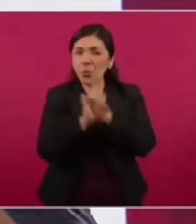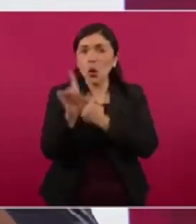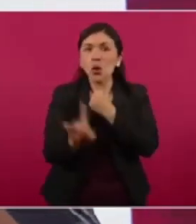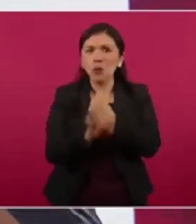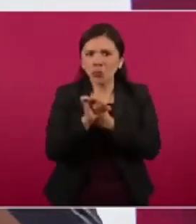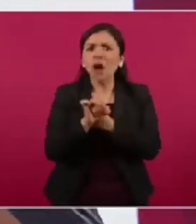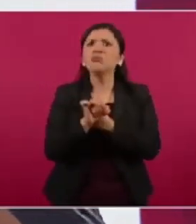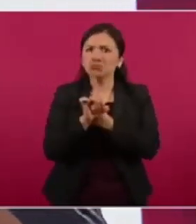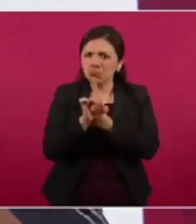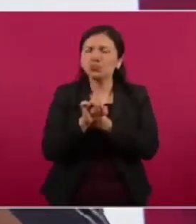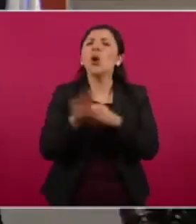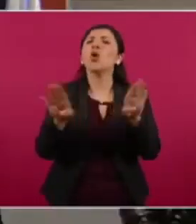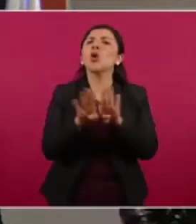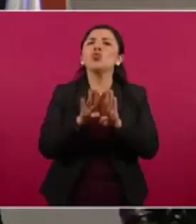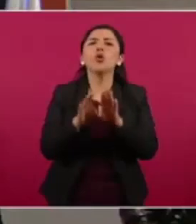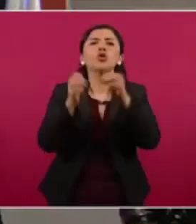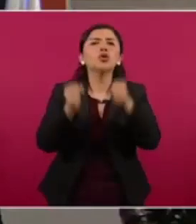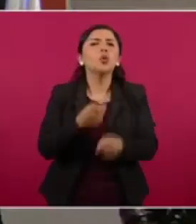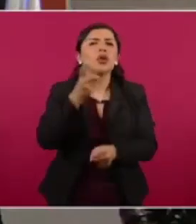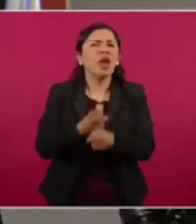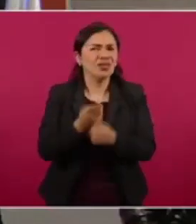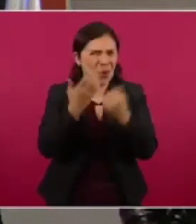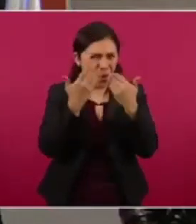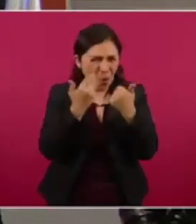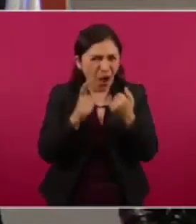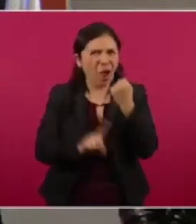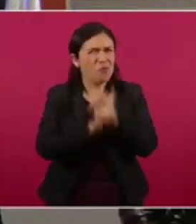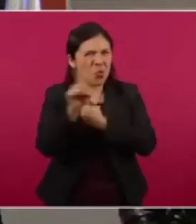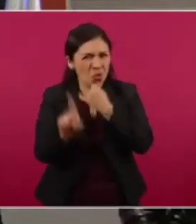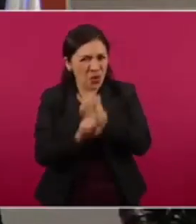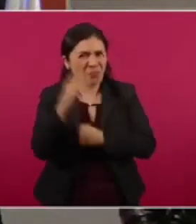como el de la inseguridad.